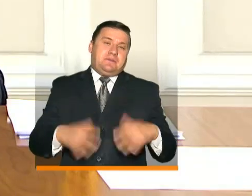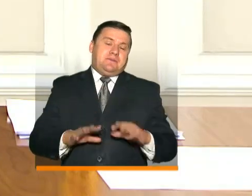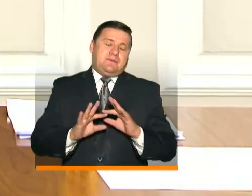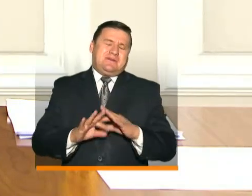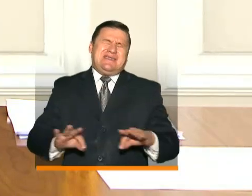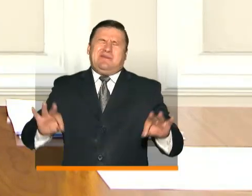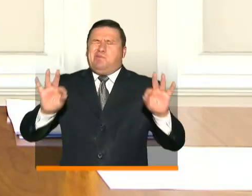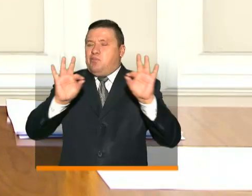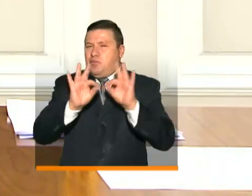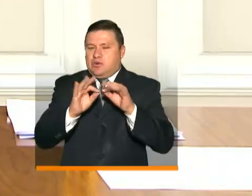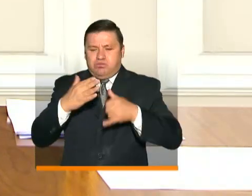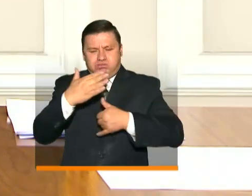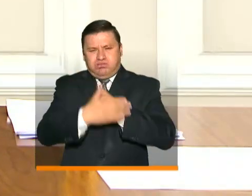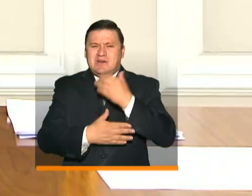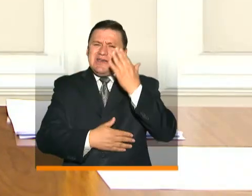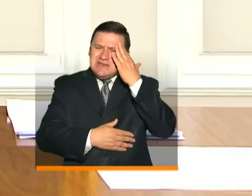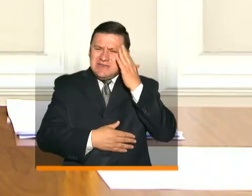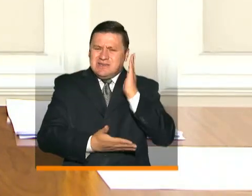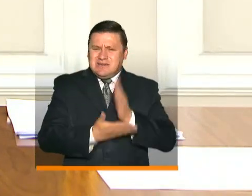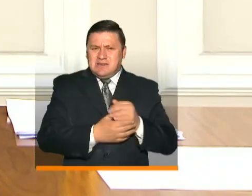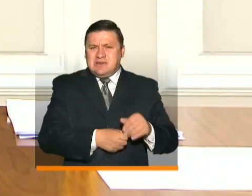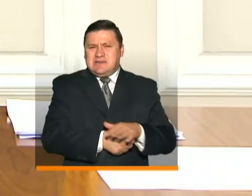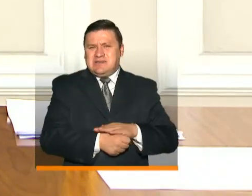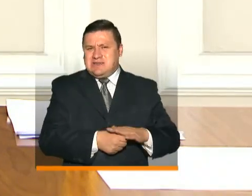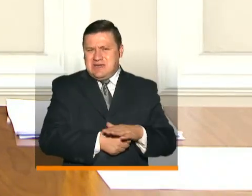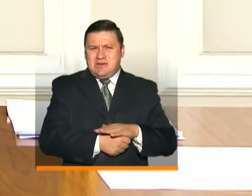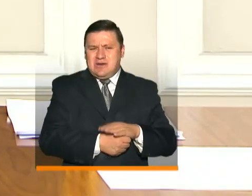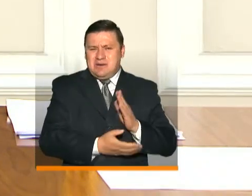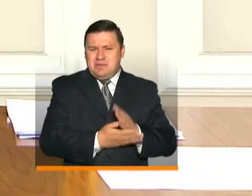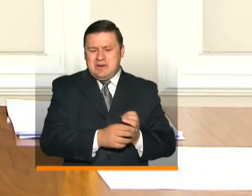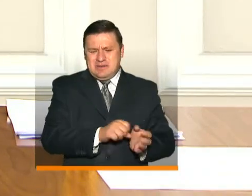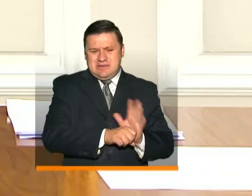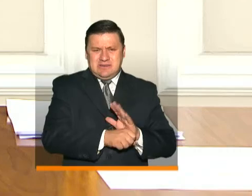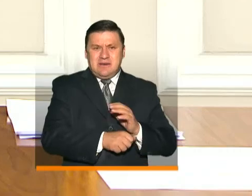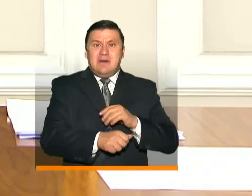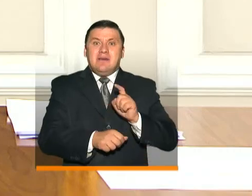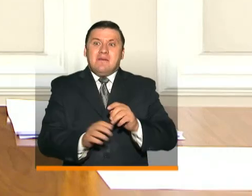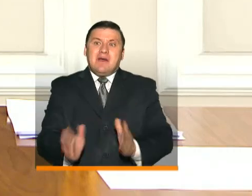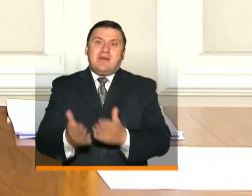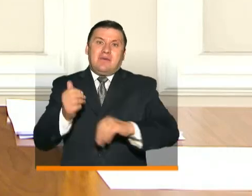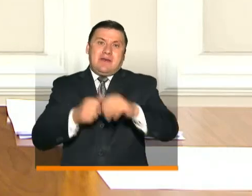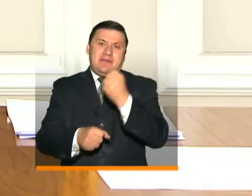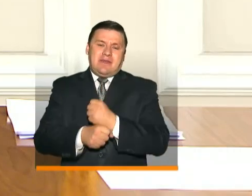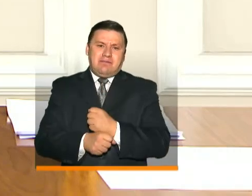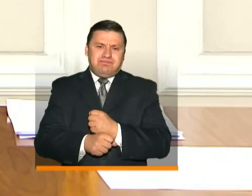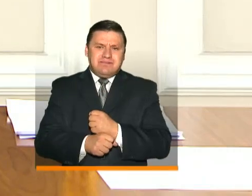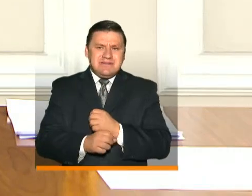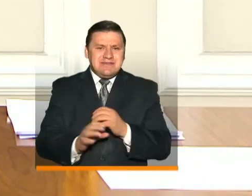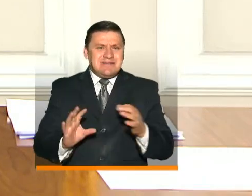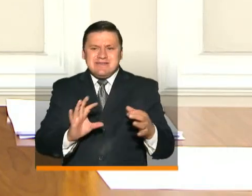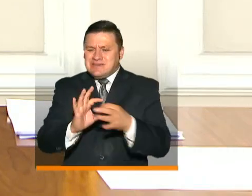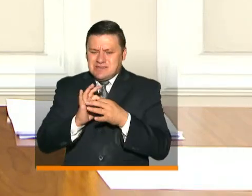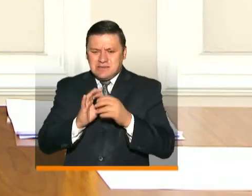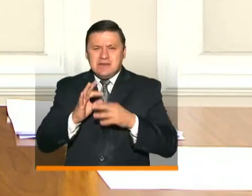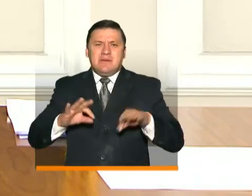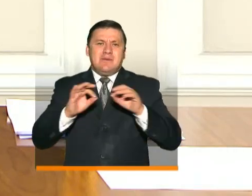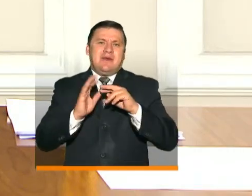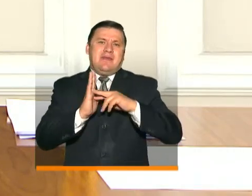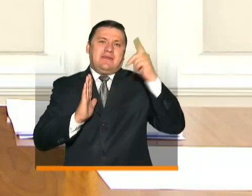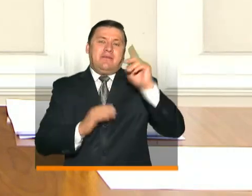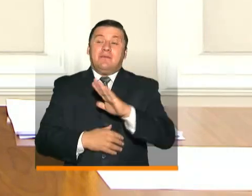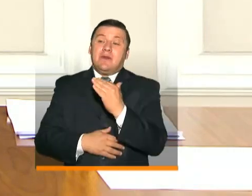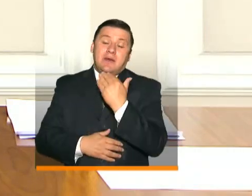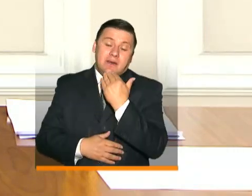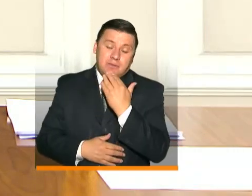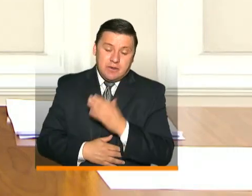que ha sido este aislamiento preventivo obligatorio y la recuperación también de vida productiva, sino también hay medidas muy importantes. Por